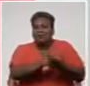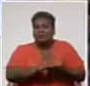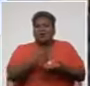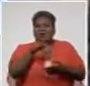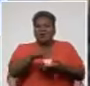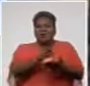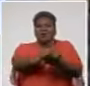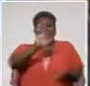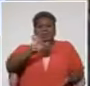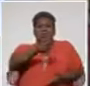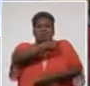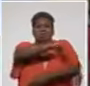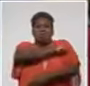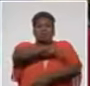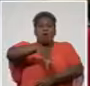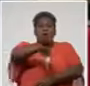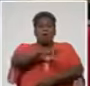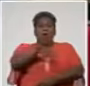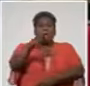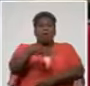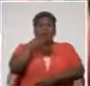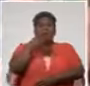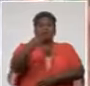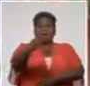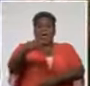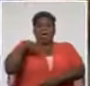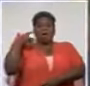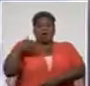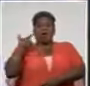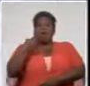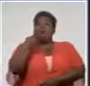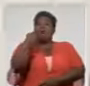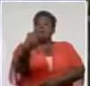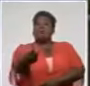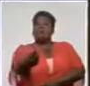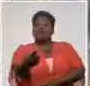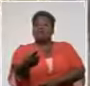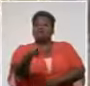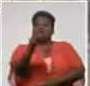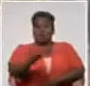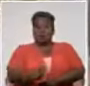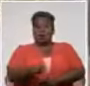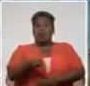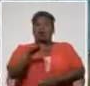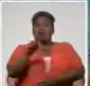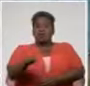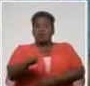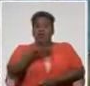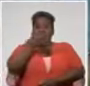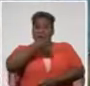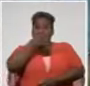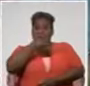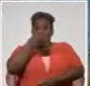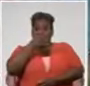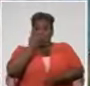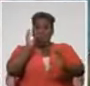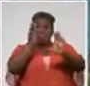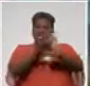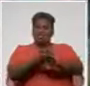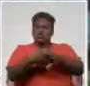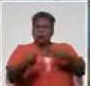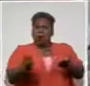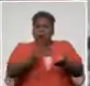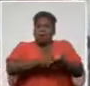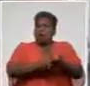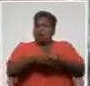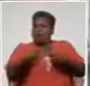dar respuesta oportuna y eficaz a las quejas y denuncias que se formulen y hacer públicas las sanciones a los que incumplen las disposiciones sanitarias